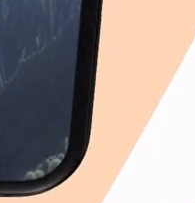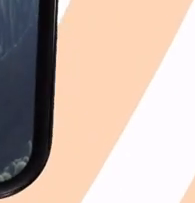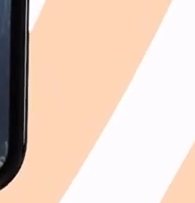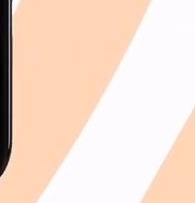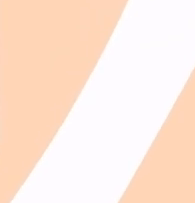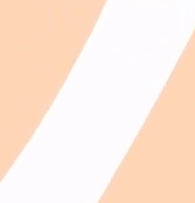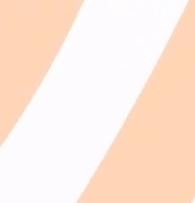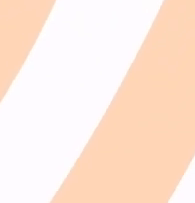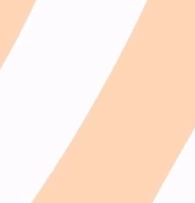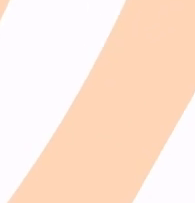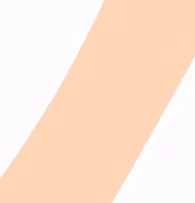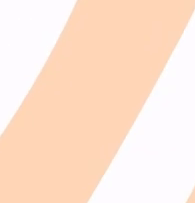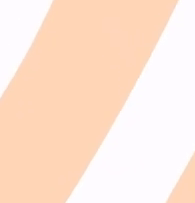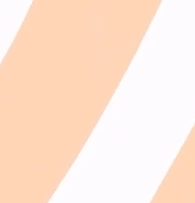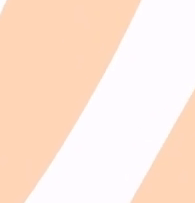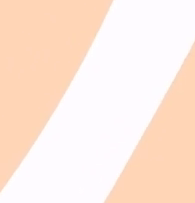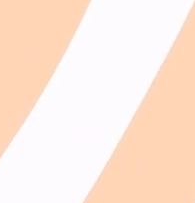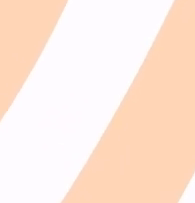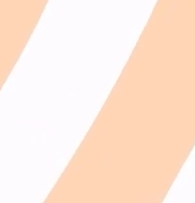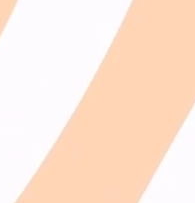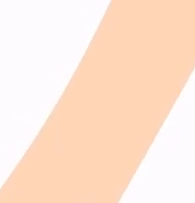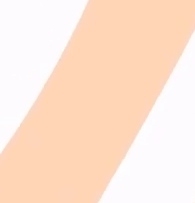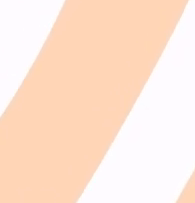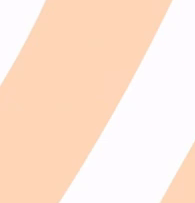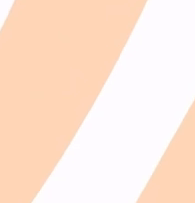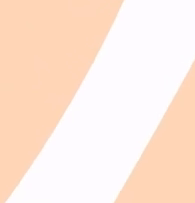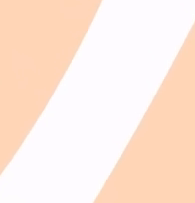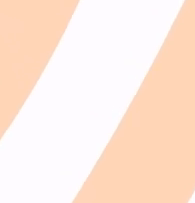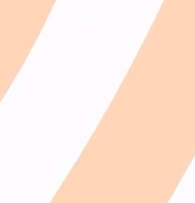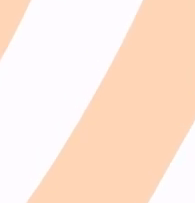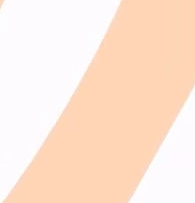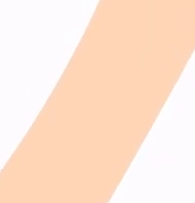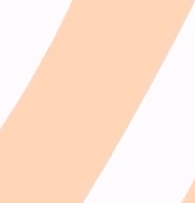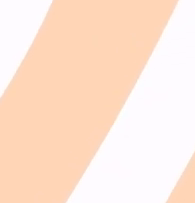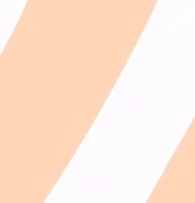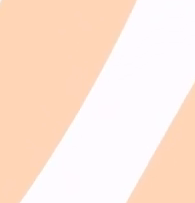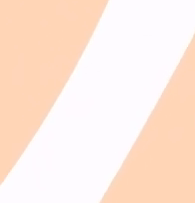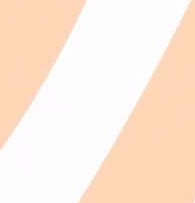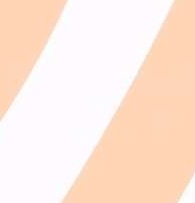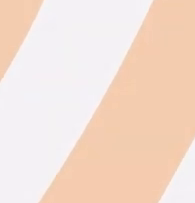Soy Diego Gaú, tu editor y amigo. Contáctame y hagámoslo realidad.